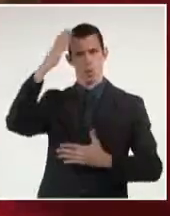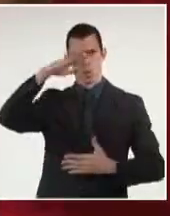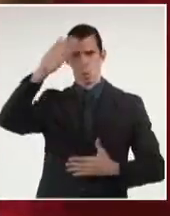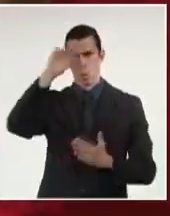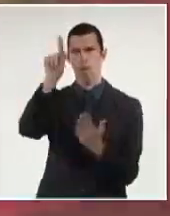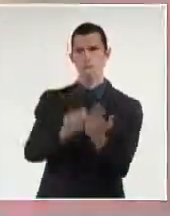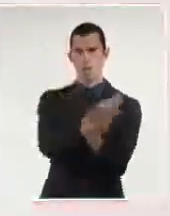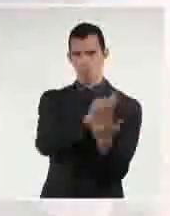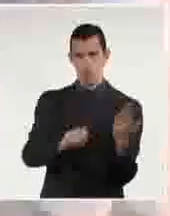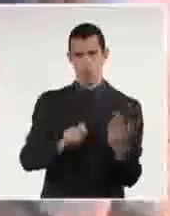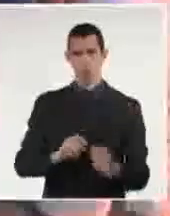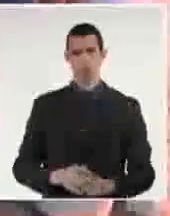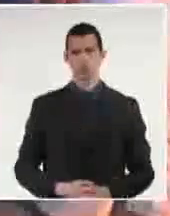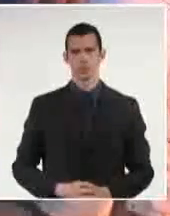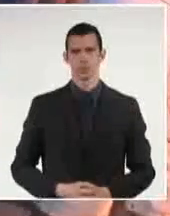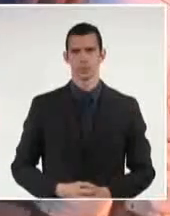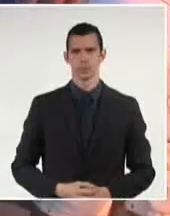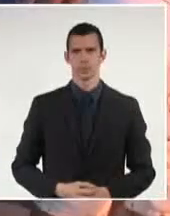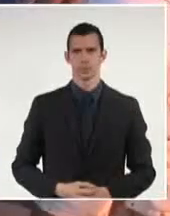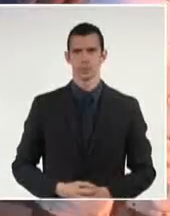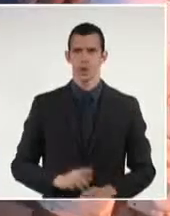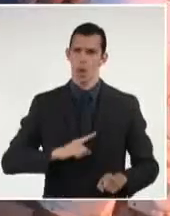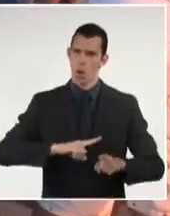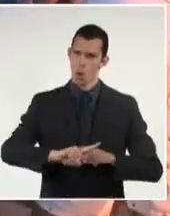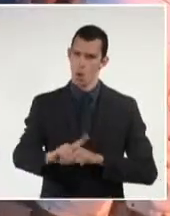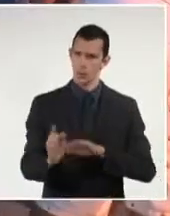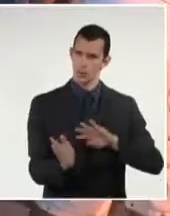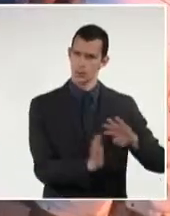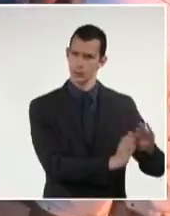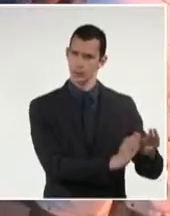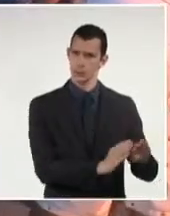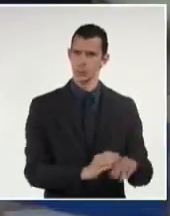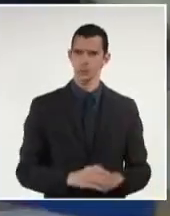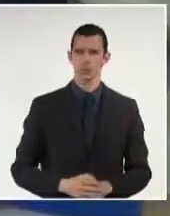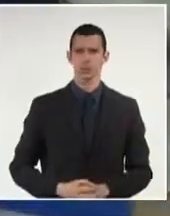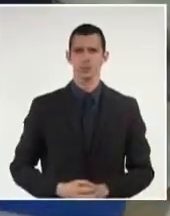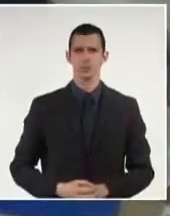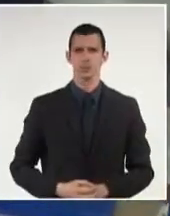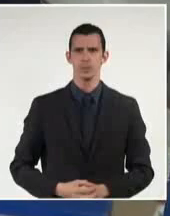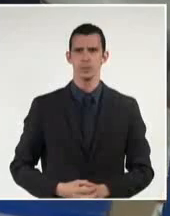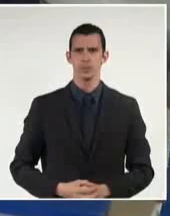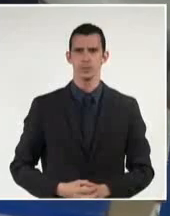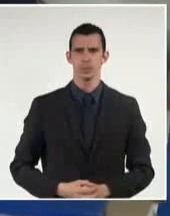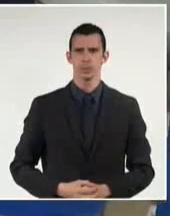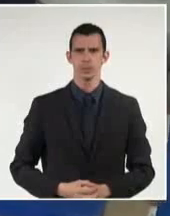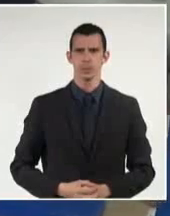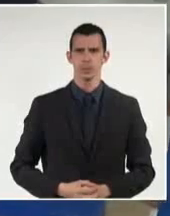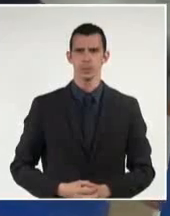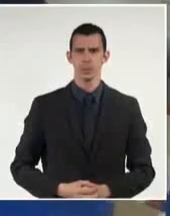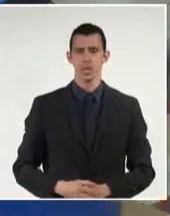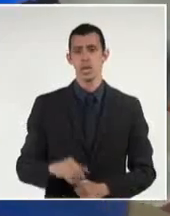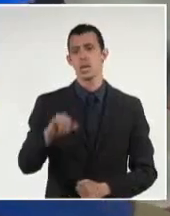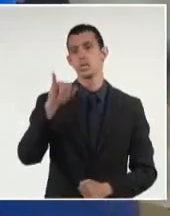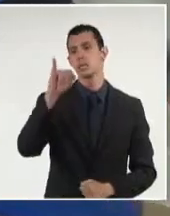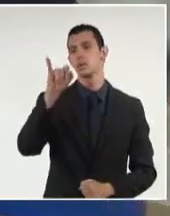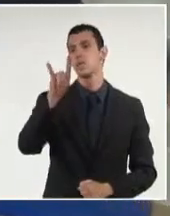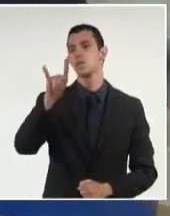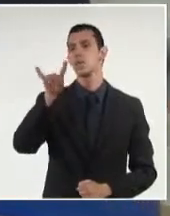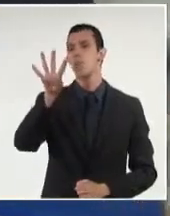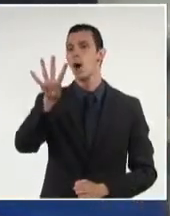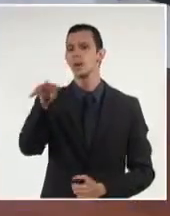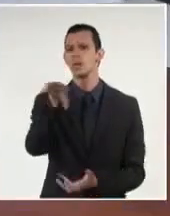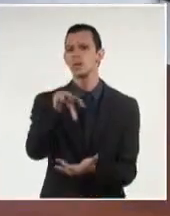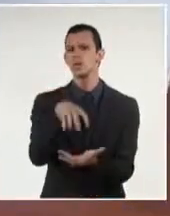este territorio. De acuerdo a lo establecido en la ley electoral, los 694 colegios de Mayabeque, de ellos